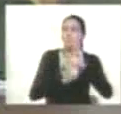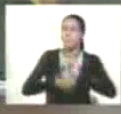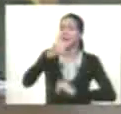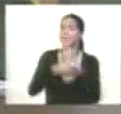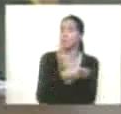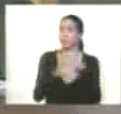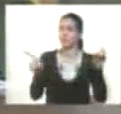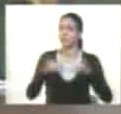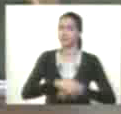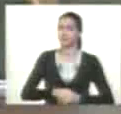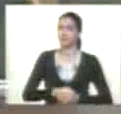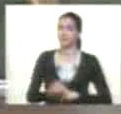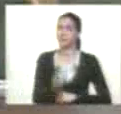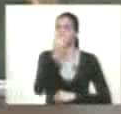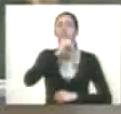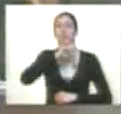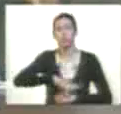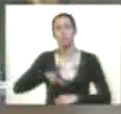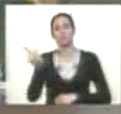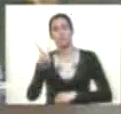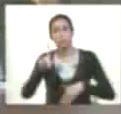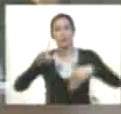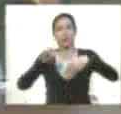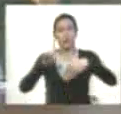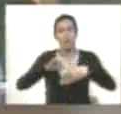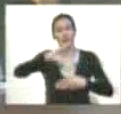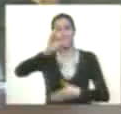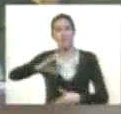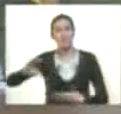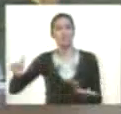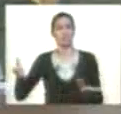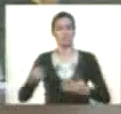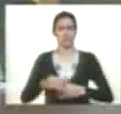Y que hizo historia en Venezuela, en América Latina, en el Caribe.